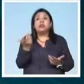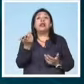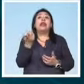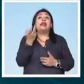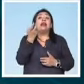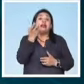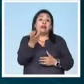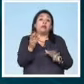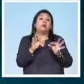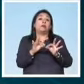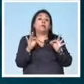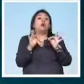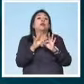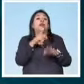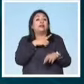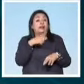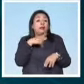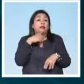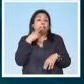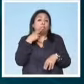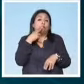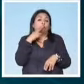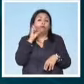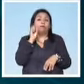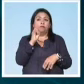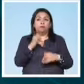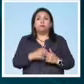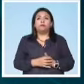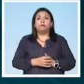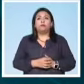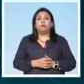vano tratar de introducirla.